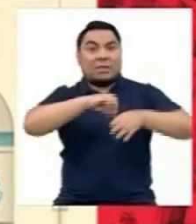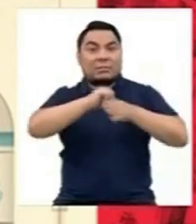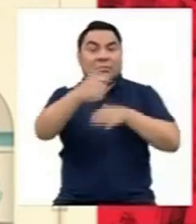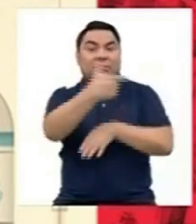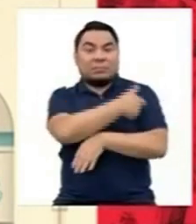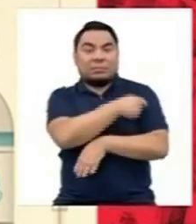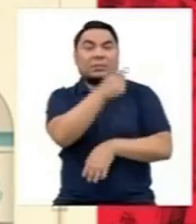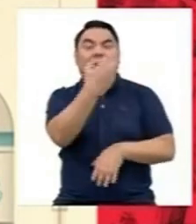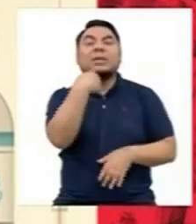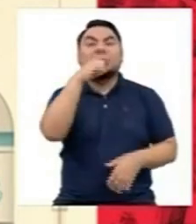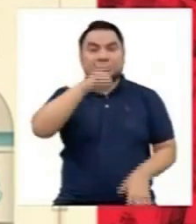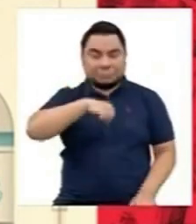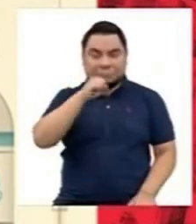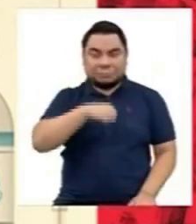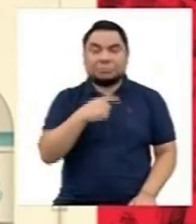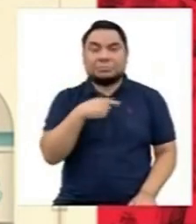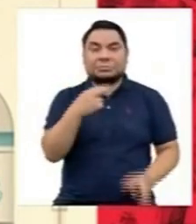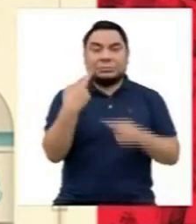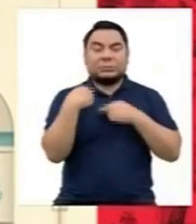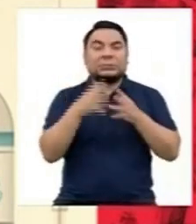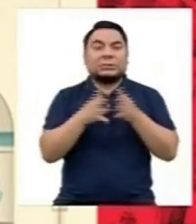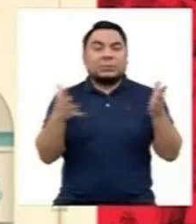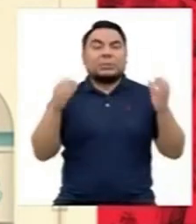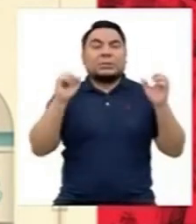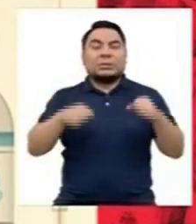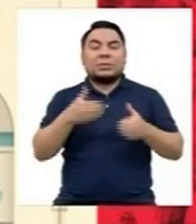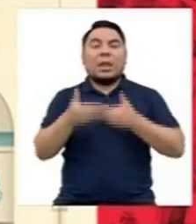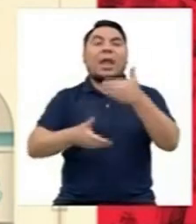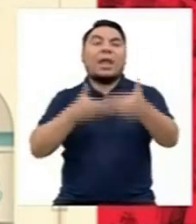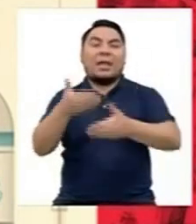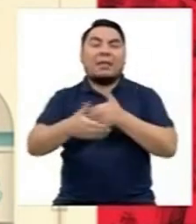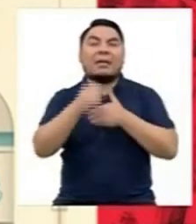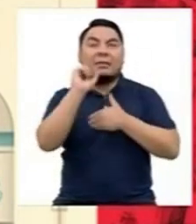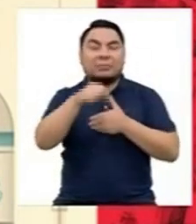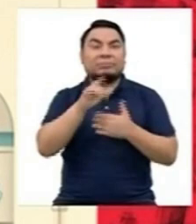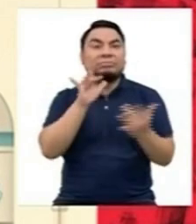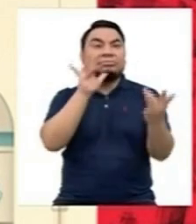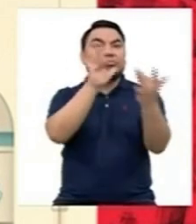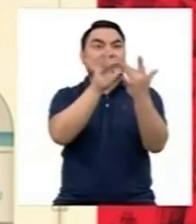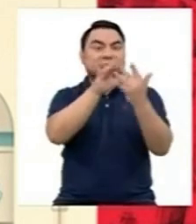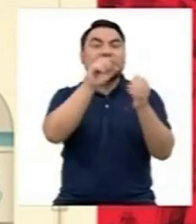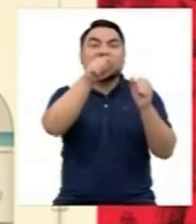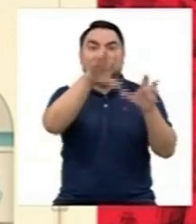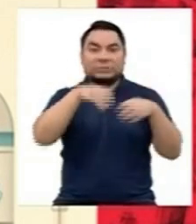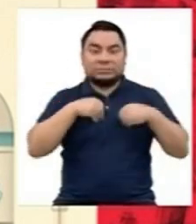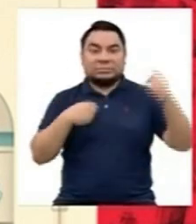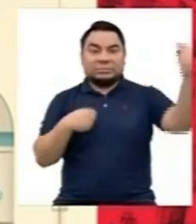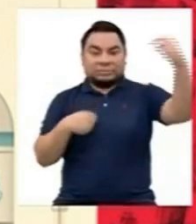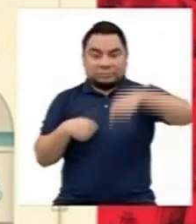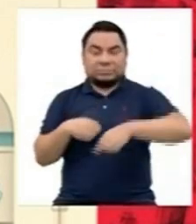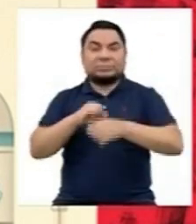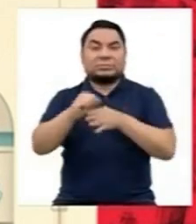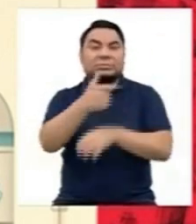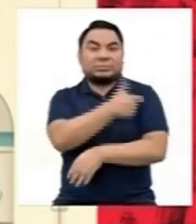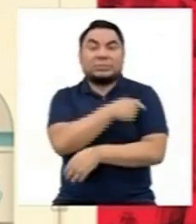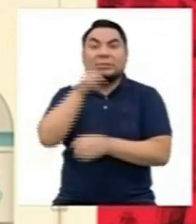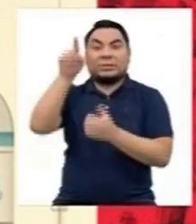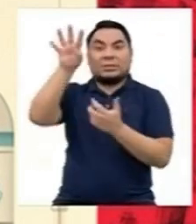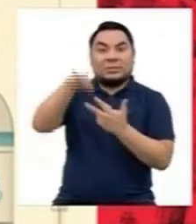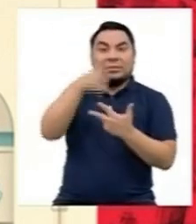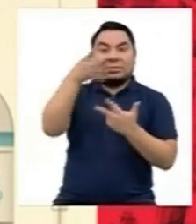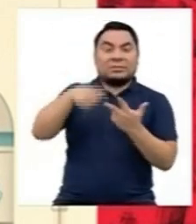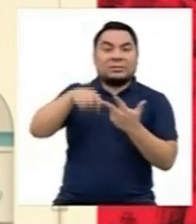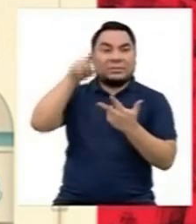En otro momento, digamos, los expertos reconocieron que las medidas de comunicación social es una herramienta importante para todo lo que es este despliegue